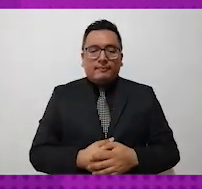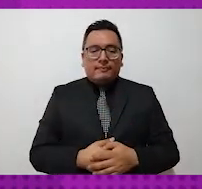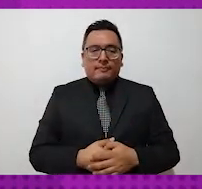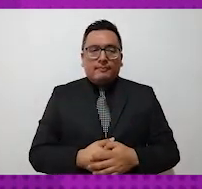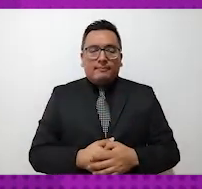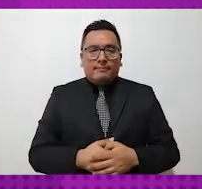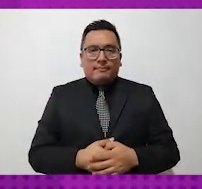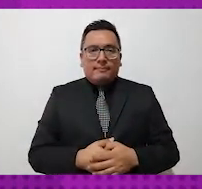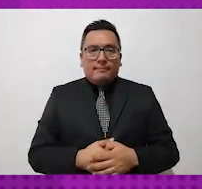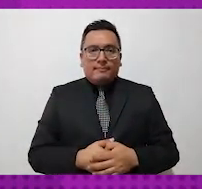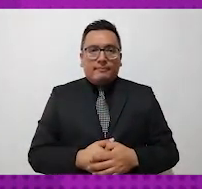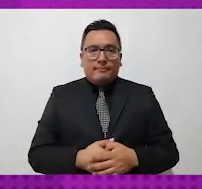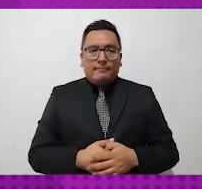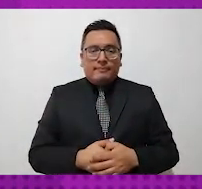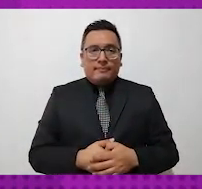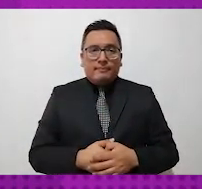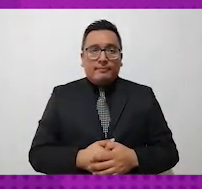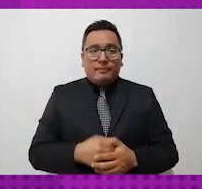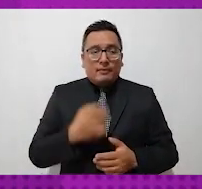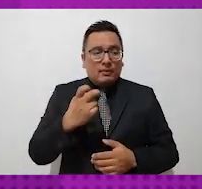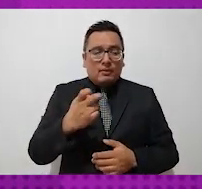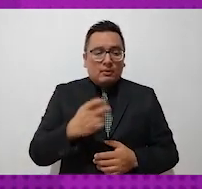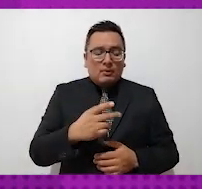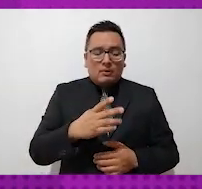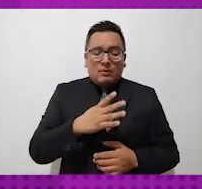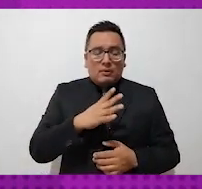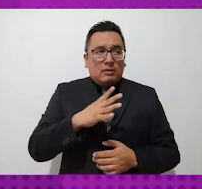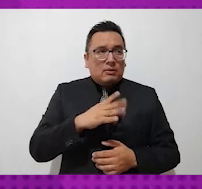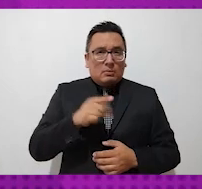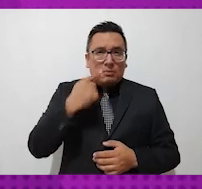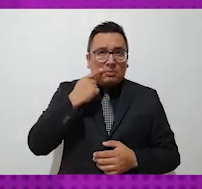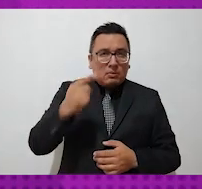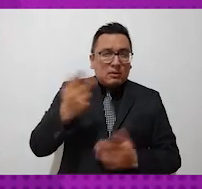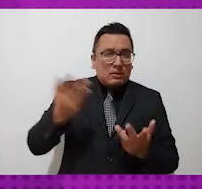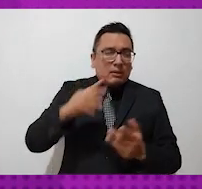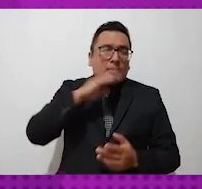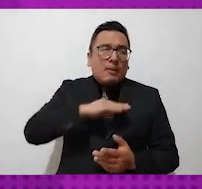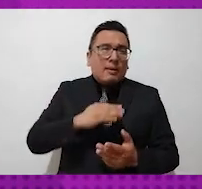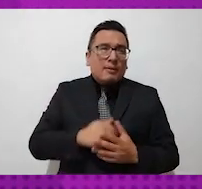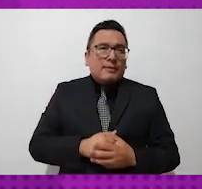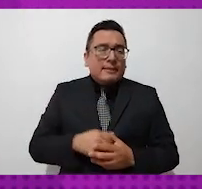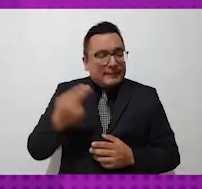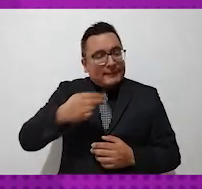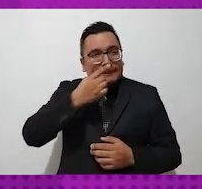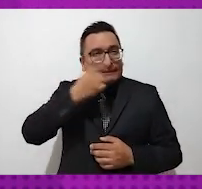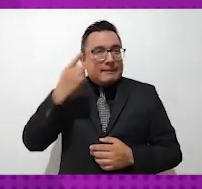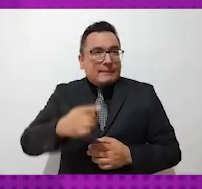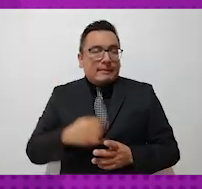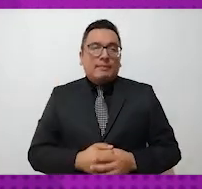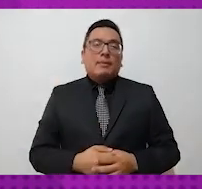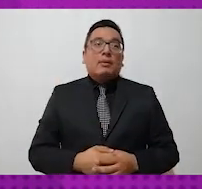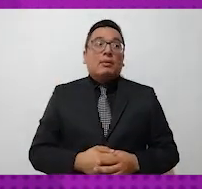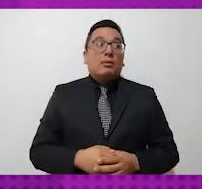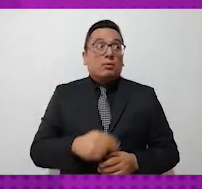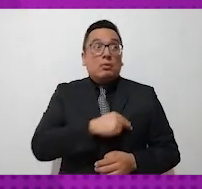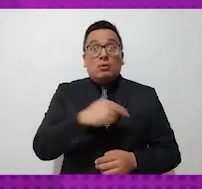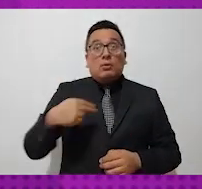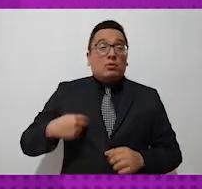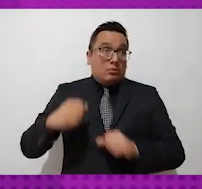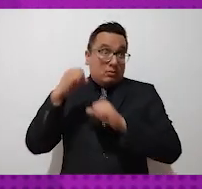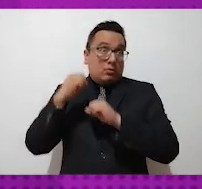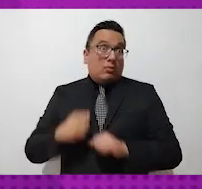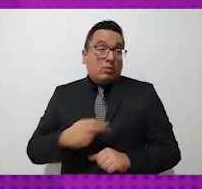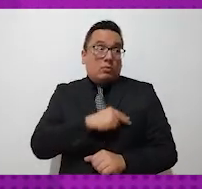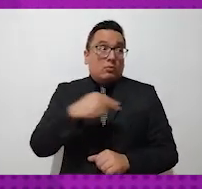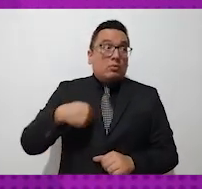Responsabilidades Administrativas. Y de hecho, cualquier acto que no les parezca correcto, ya nosotros como autoridades seremos